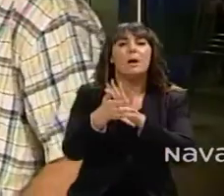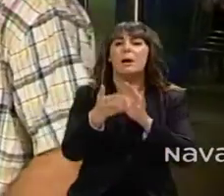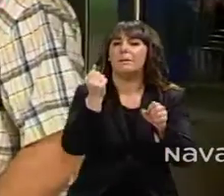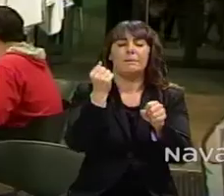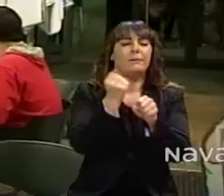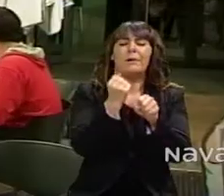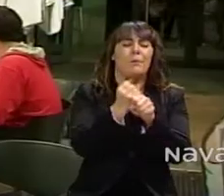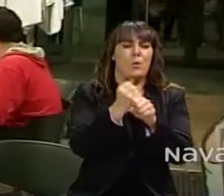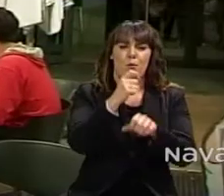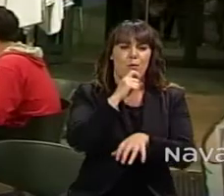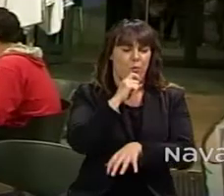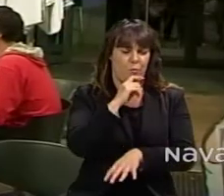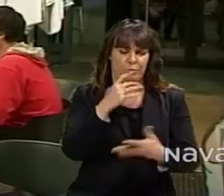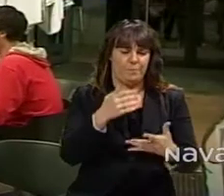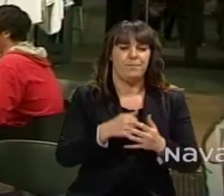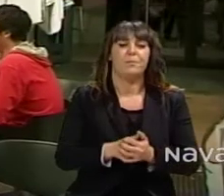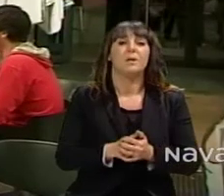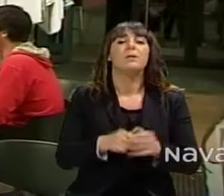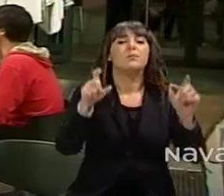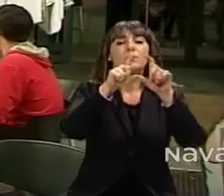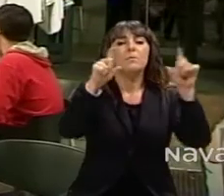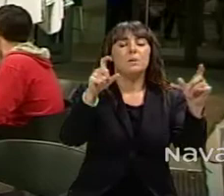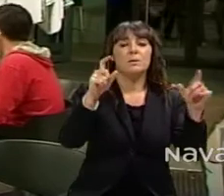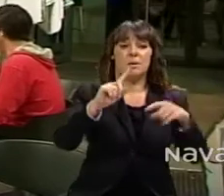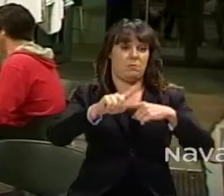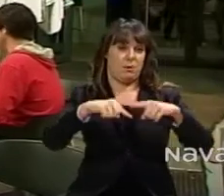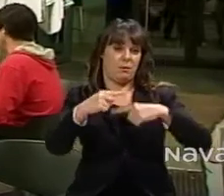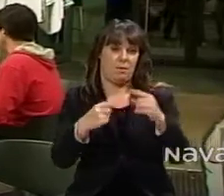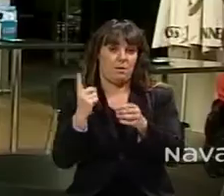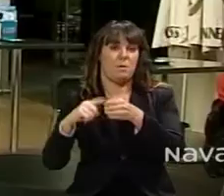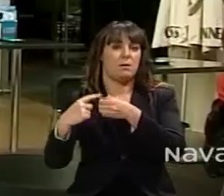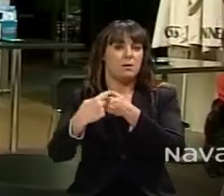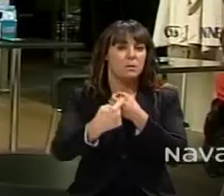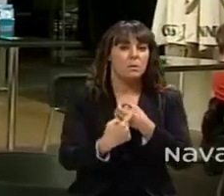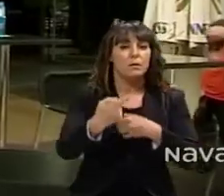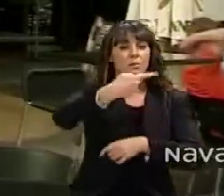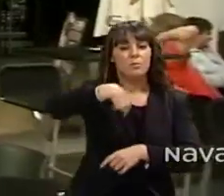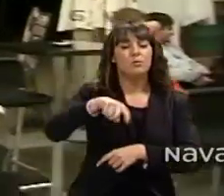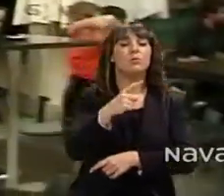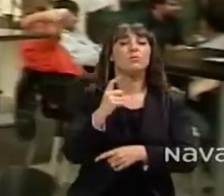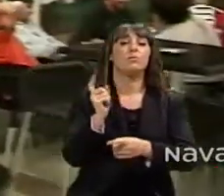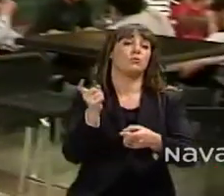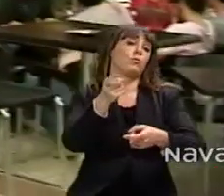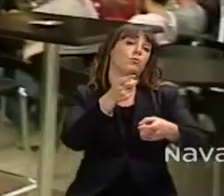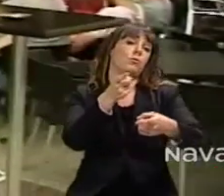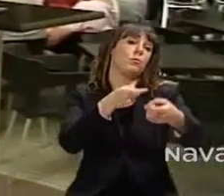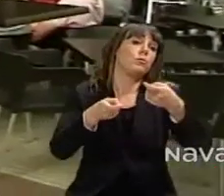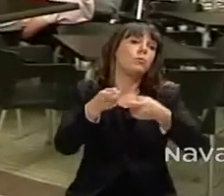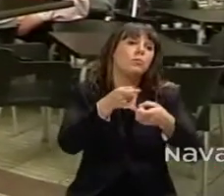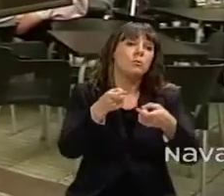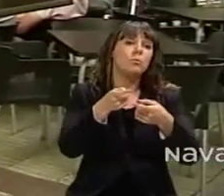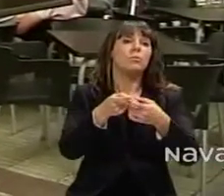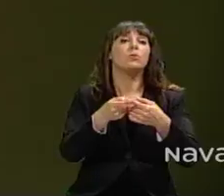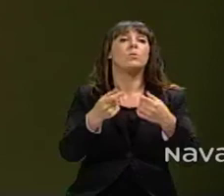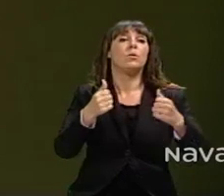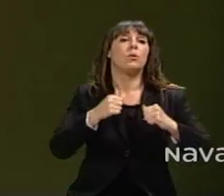que hemos montado. Omelette es una empresa familiar, una cooperativa que hemos creado entre mis hijos, mi